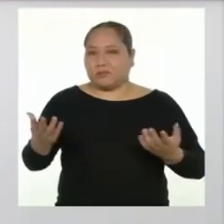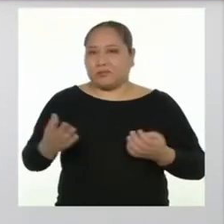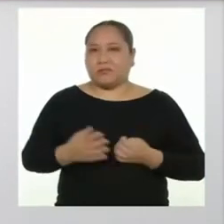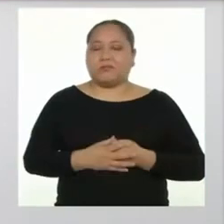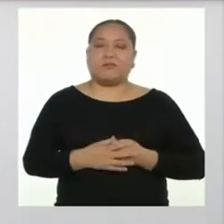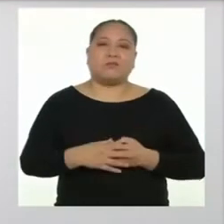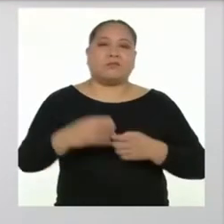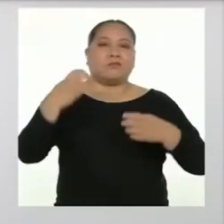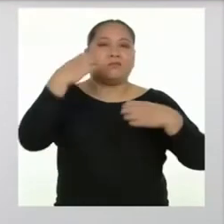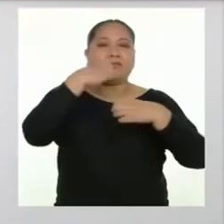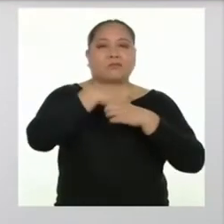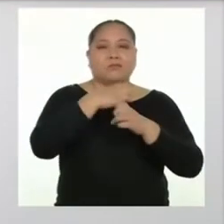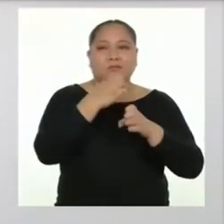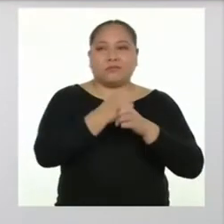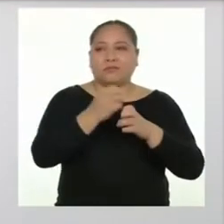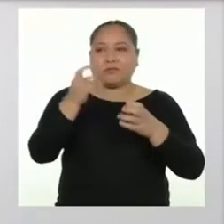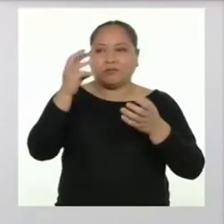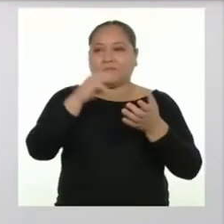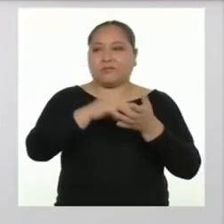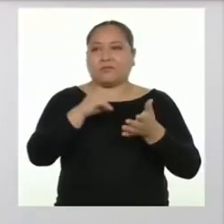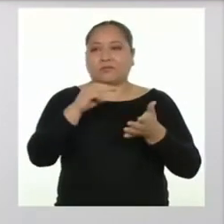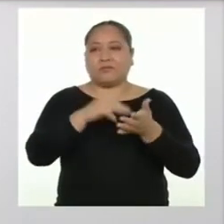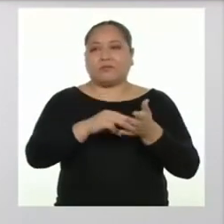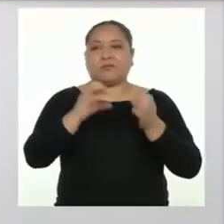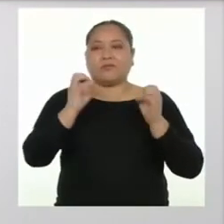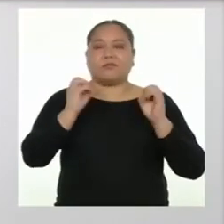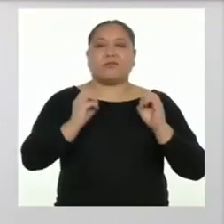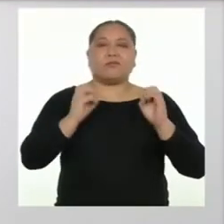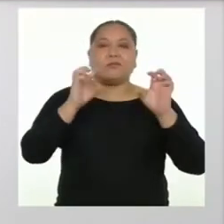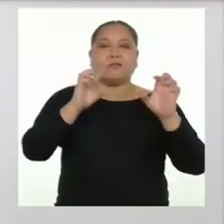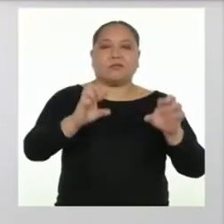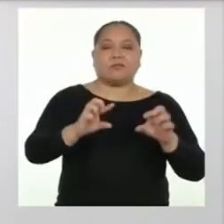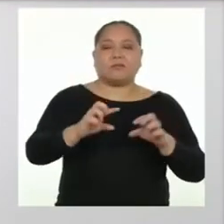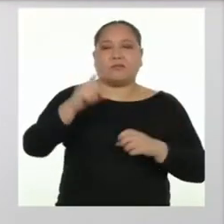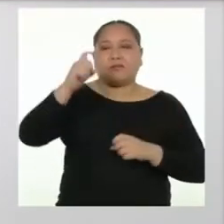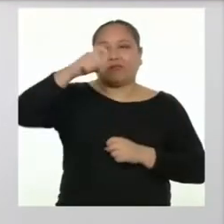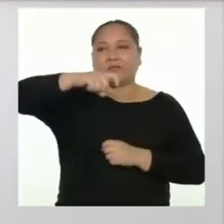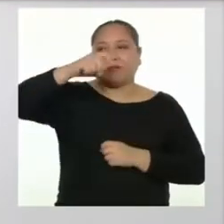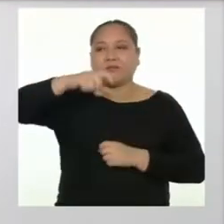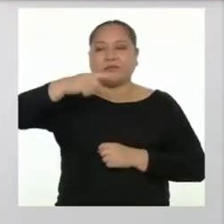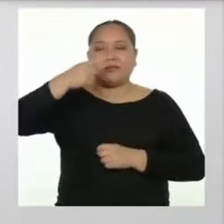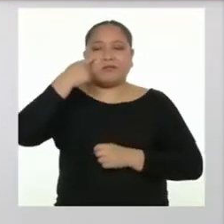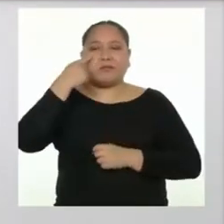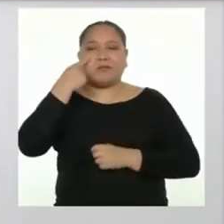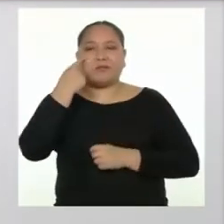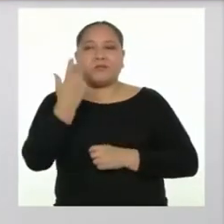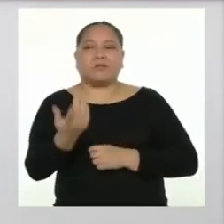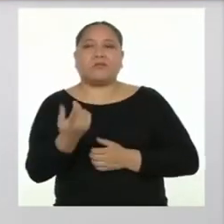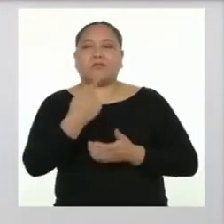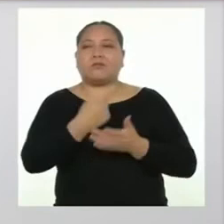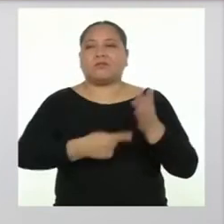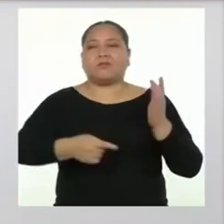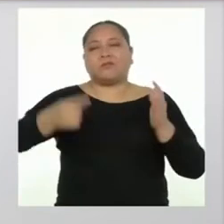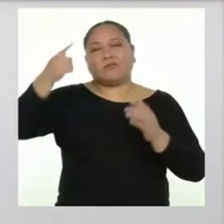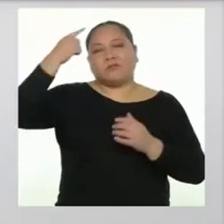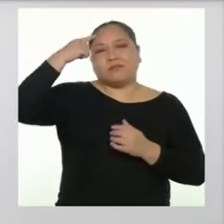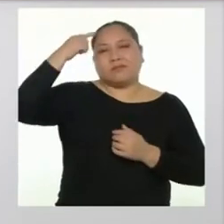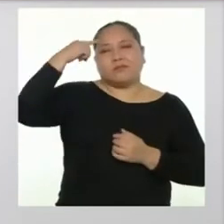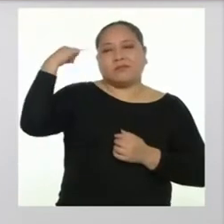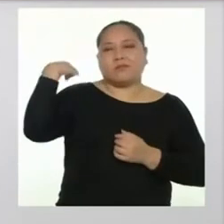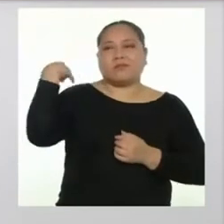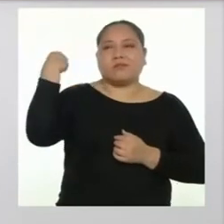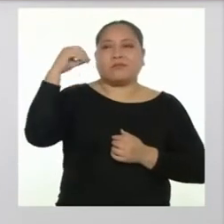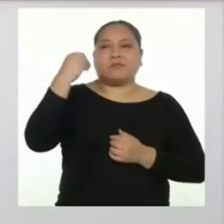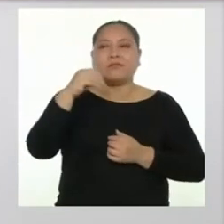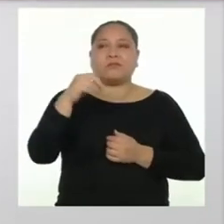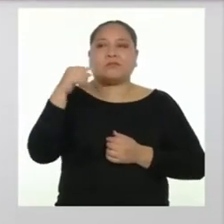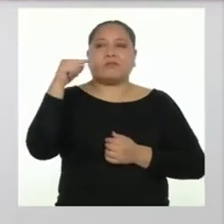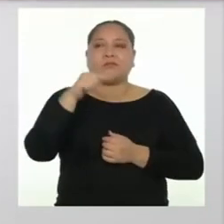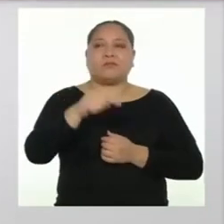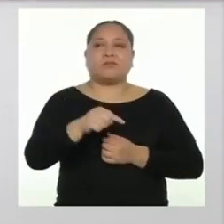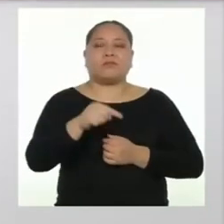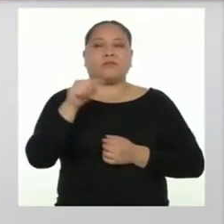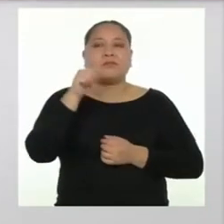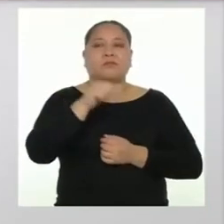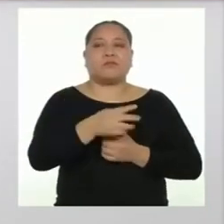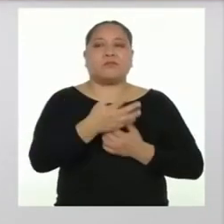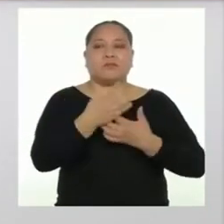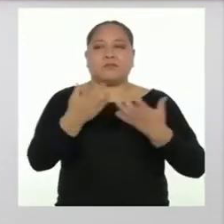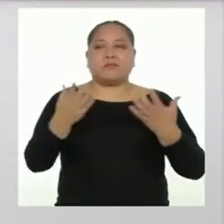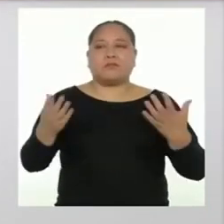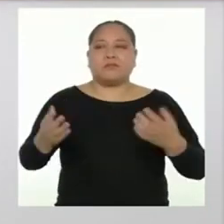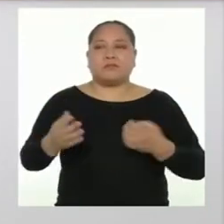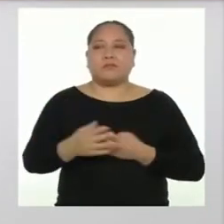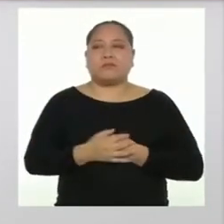Y para crear más oportunidades es necesario conocer qué piensan las y los adolescentes en relación a